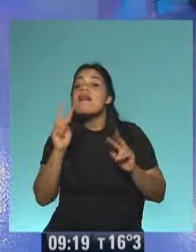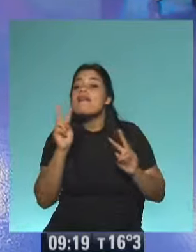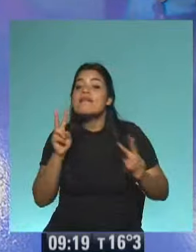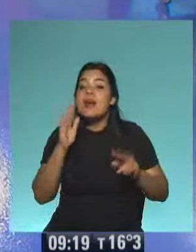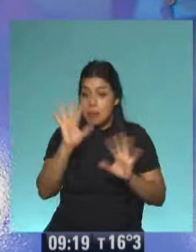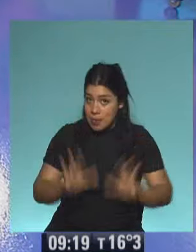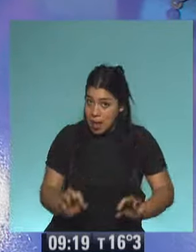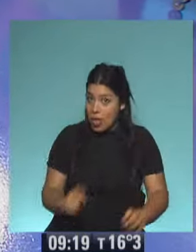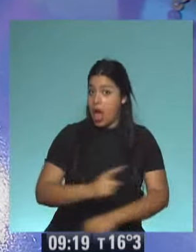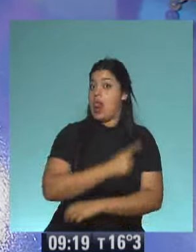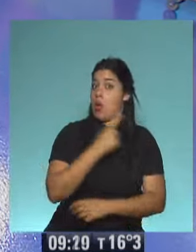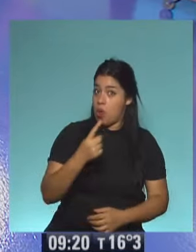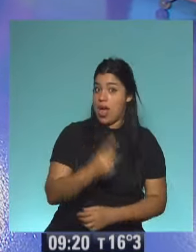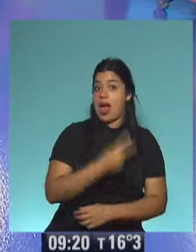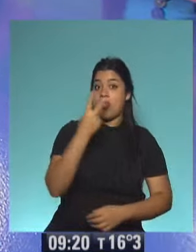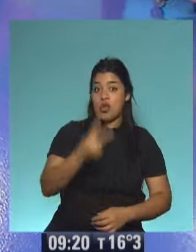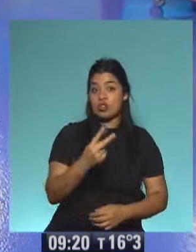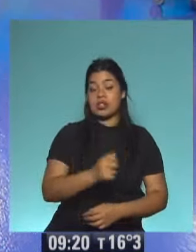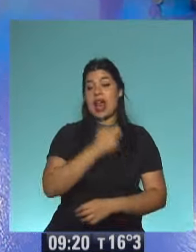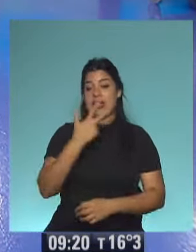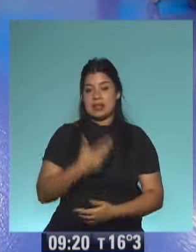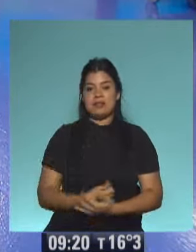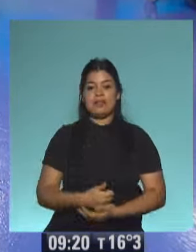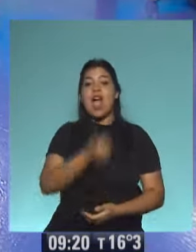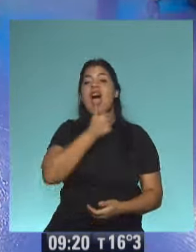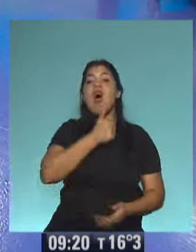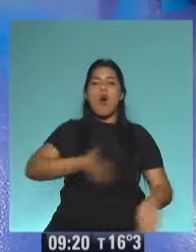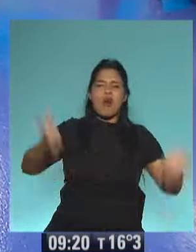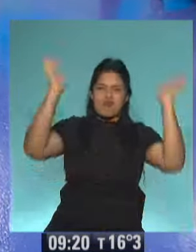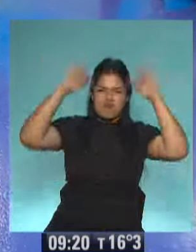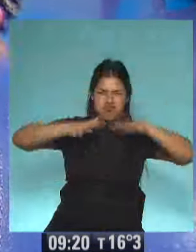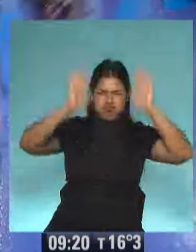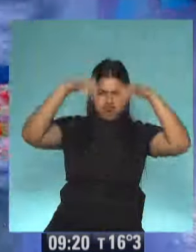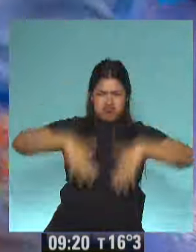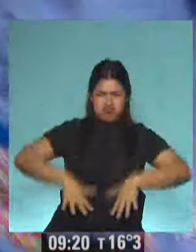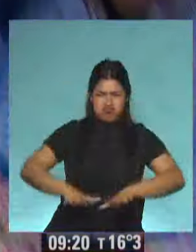la una, a las dos y a las tres. ¡Beso de hola!